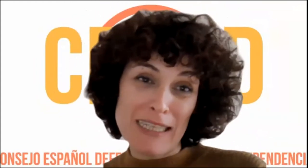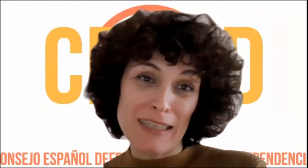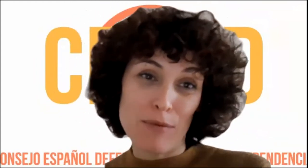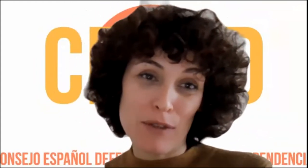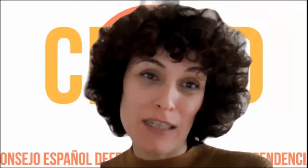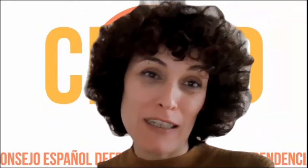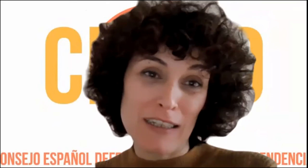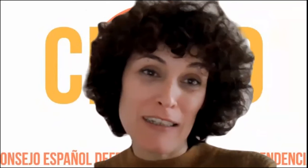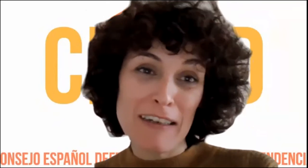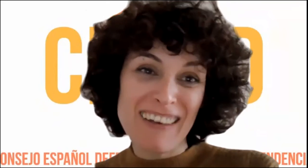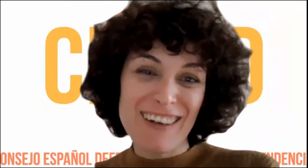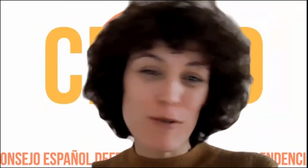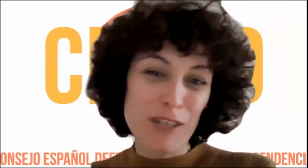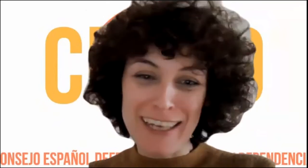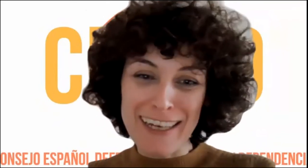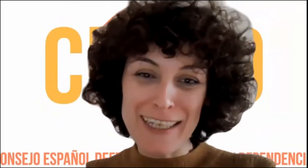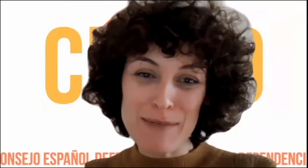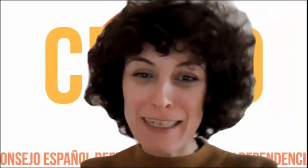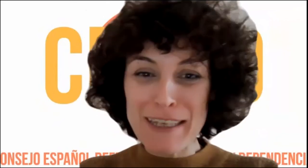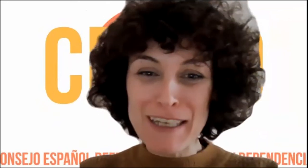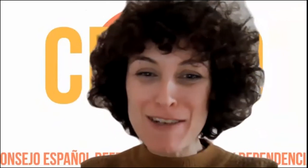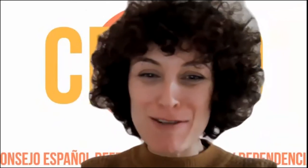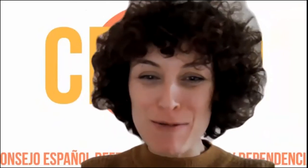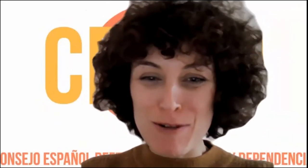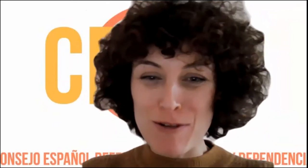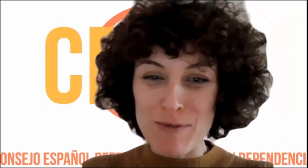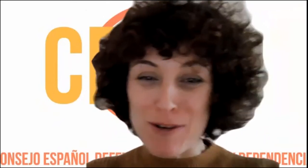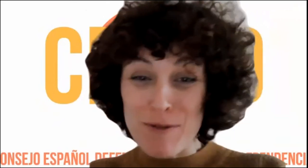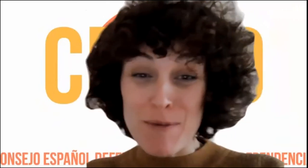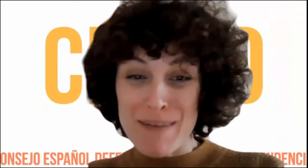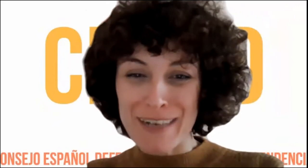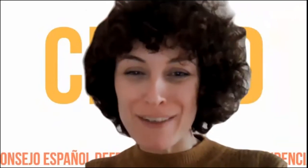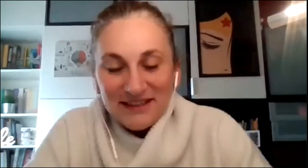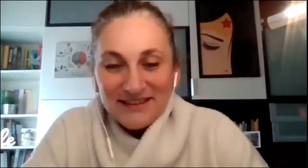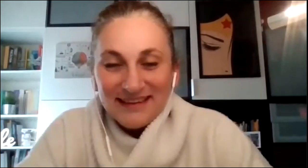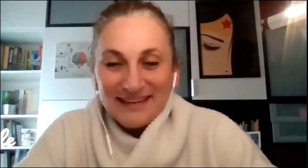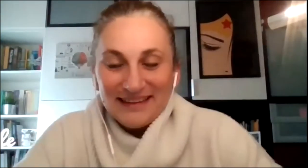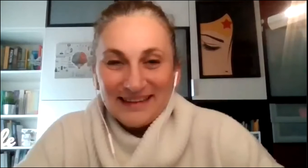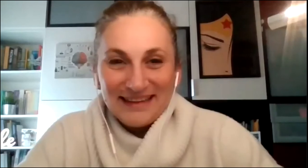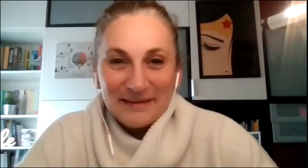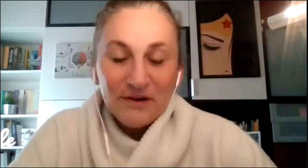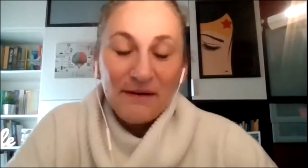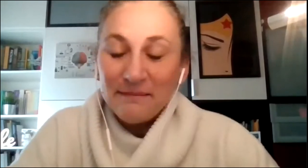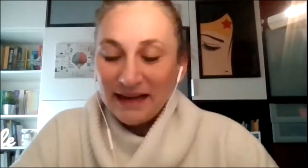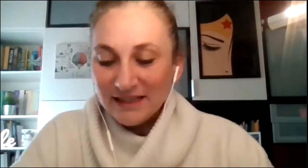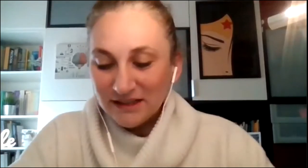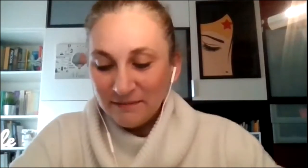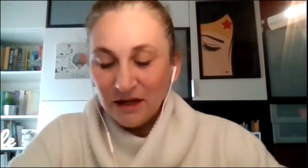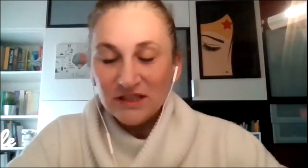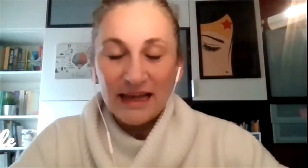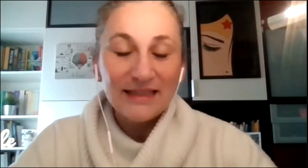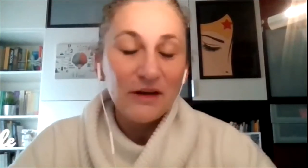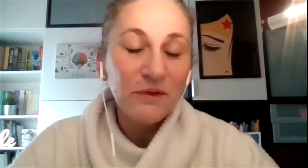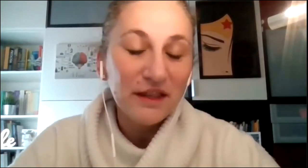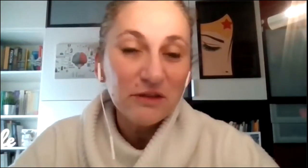probar este tipo de, ¿cómo diría, gay experiencias? O cómo En mi me caso, referiría bien a ello. bueno, a ver, en mi caso es que mi